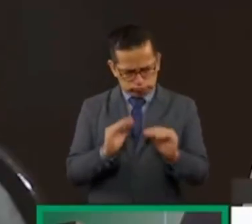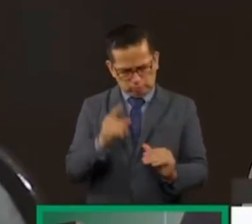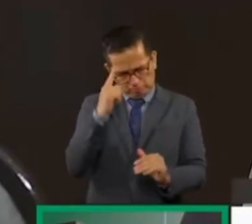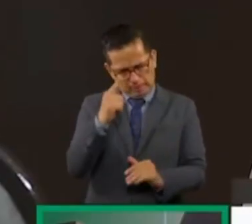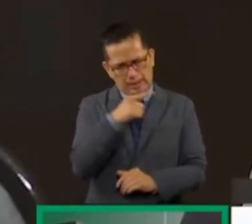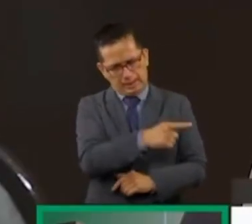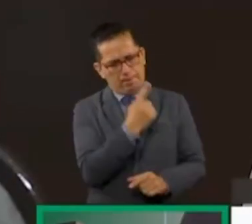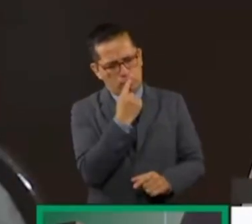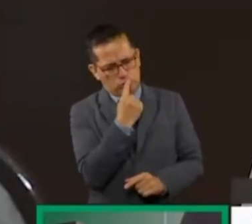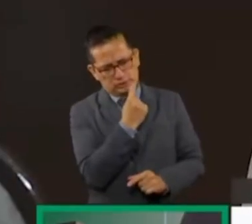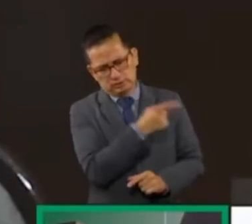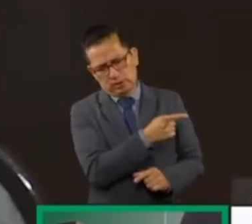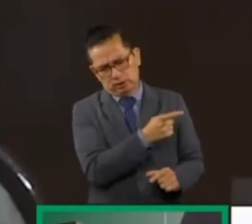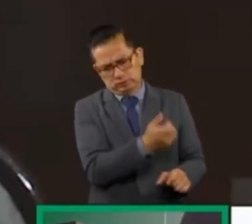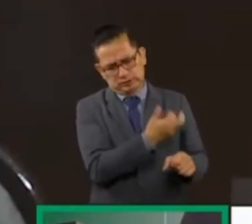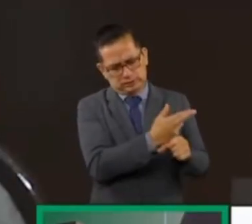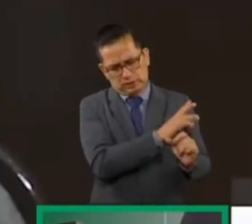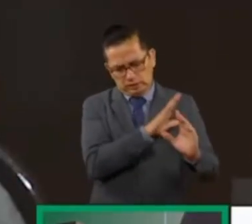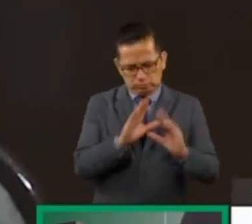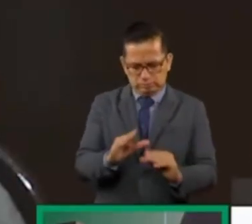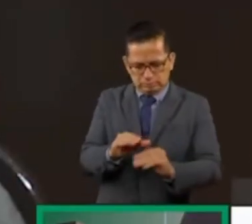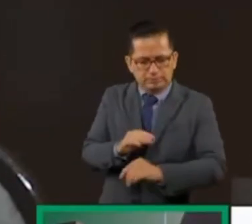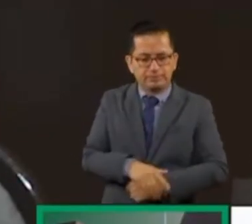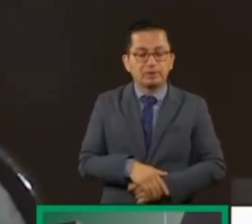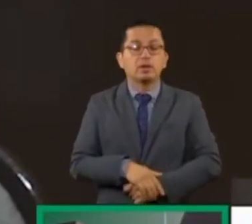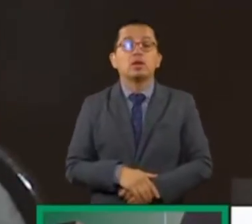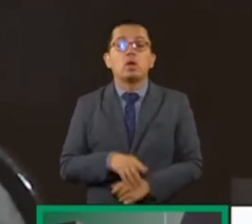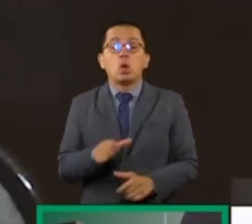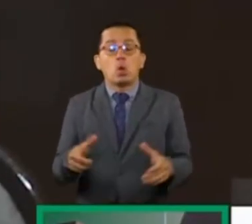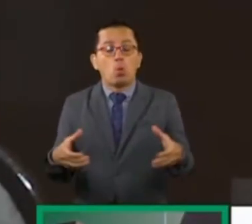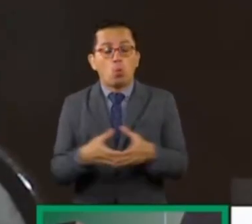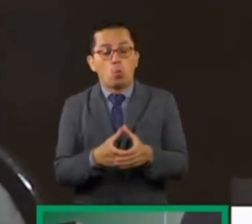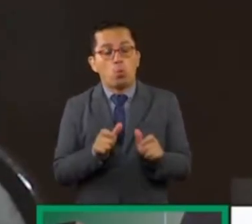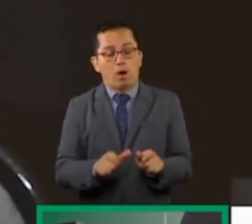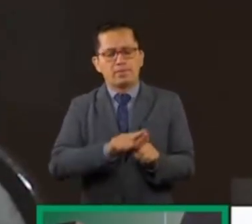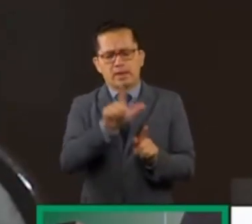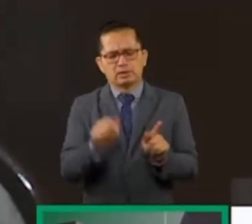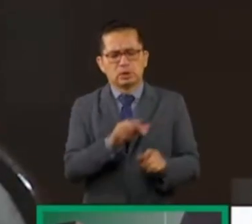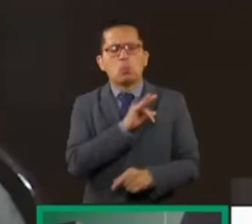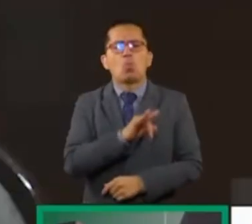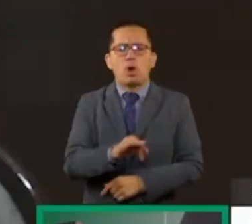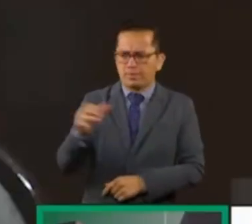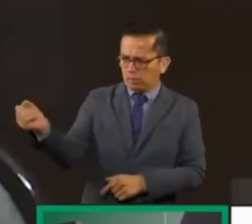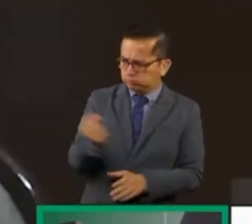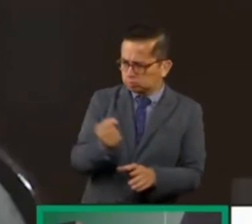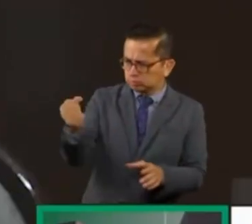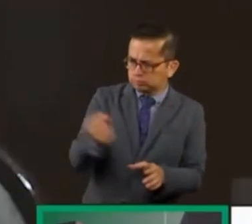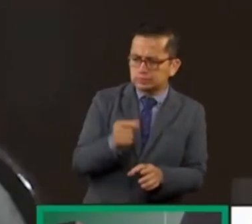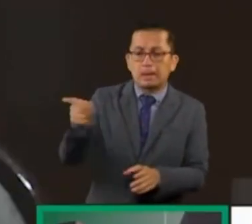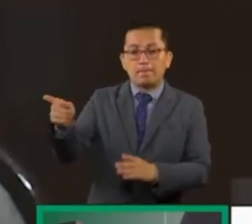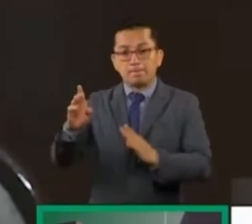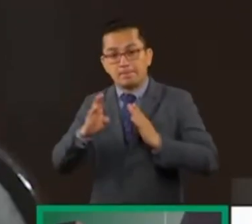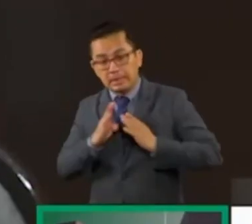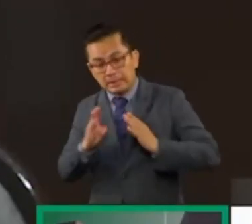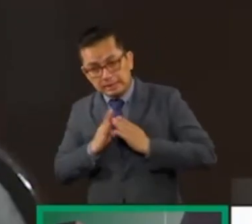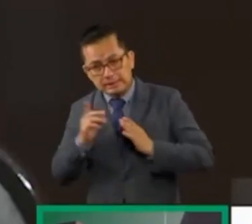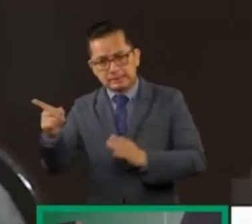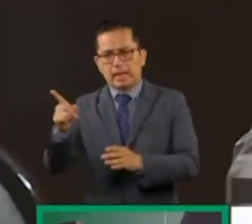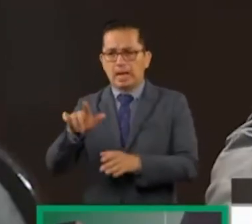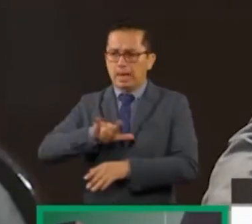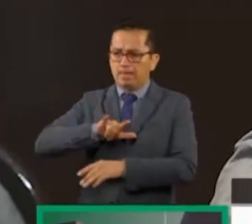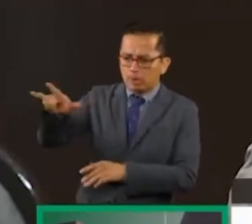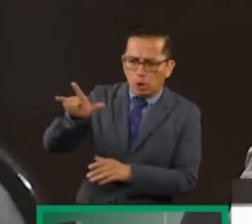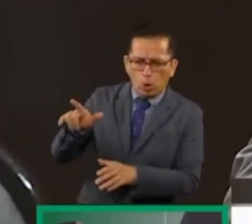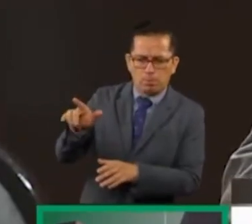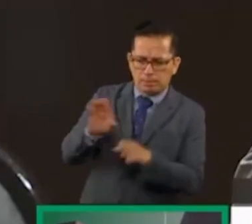La Guardia Nacional podrá contar con el personal del Ejército, Fuerza Aérea y de confianza de carácter civil que sea